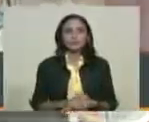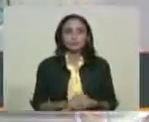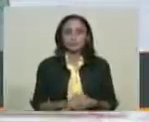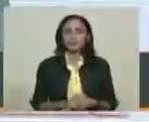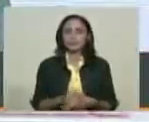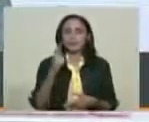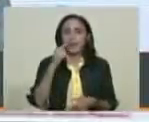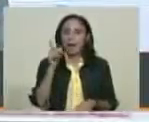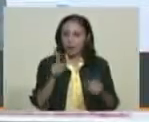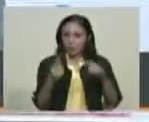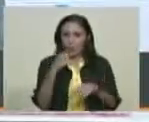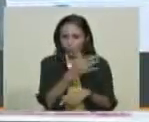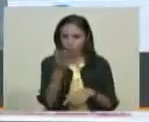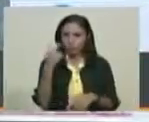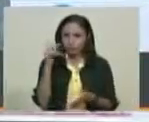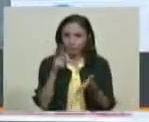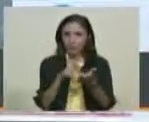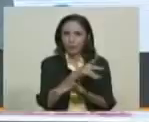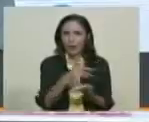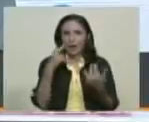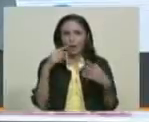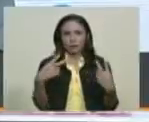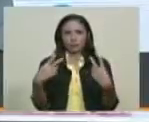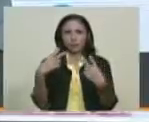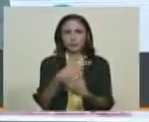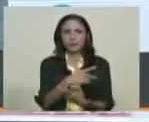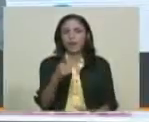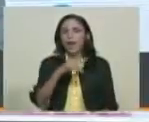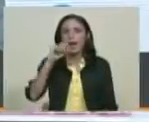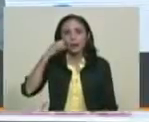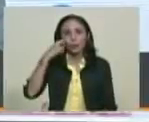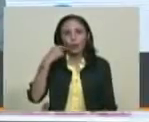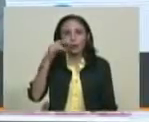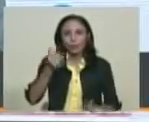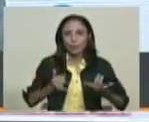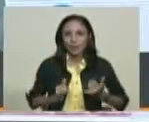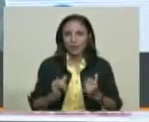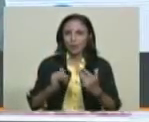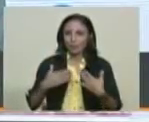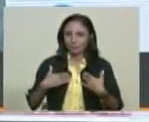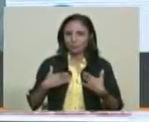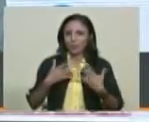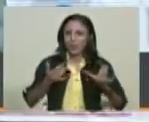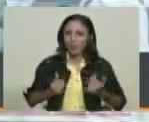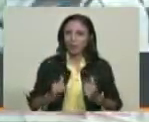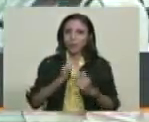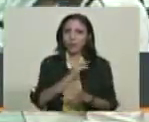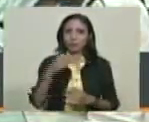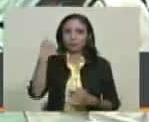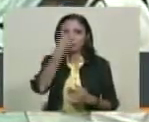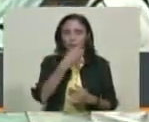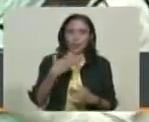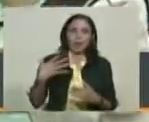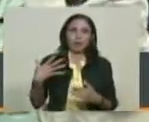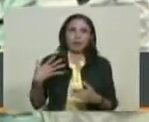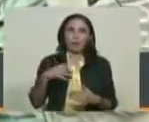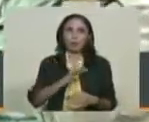Algunos de ustedes estaban, ¿verdad? Nico estaba ahí, me acuerdo. Se puso blanco.